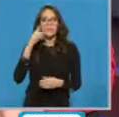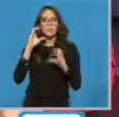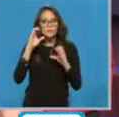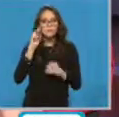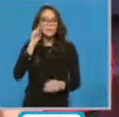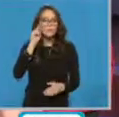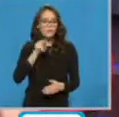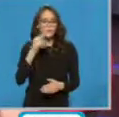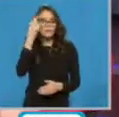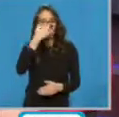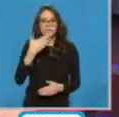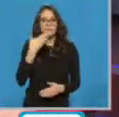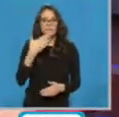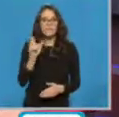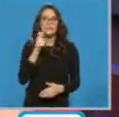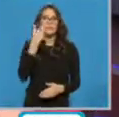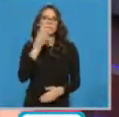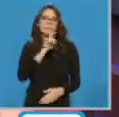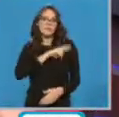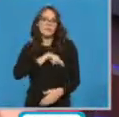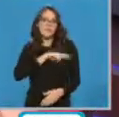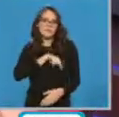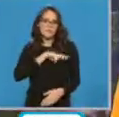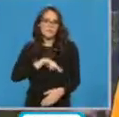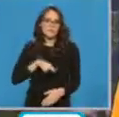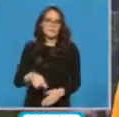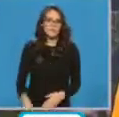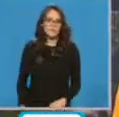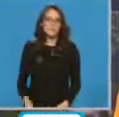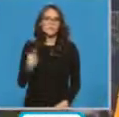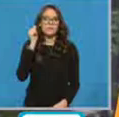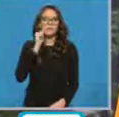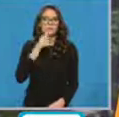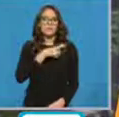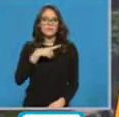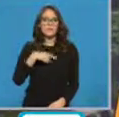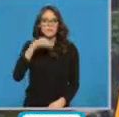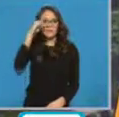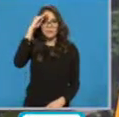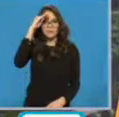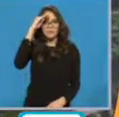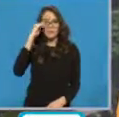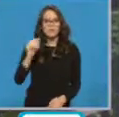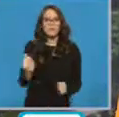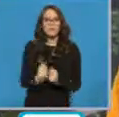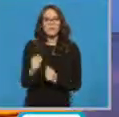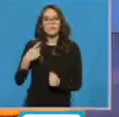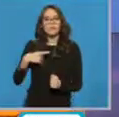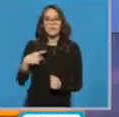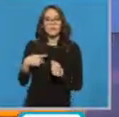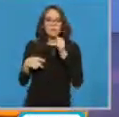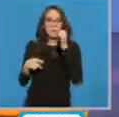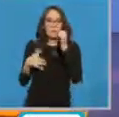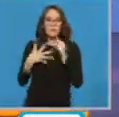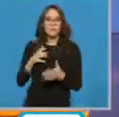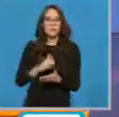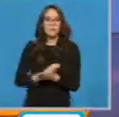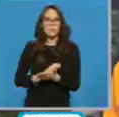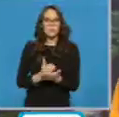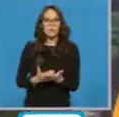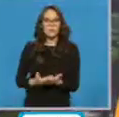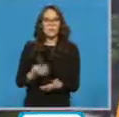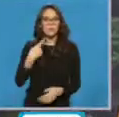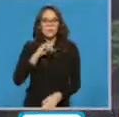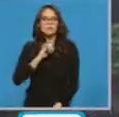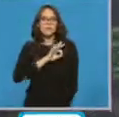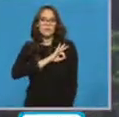pero recordemos algo, cuando se trata solo de rentar, tenemos que pensar siempre del arrendamiento. El usufructo ya es con otro tipo de condiciones mucho más complicadas, Muy bien. pero se